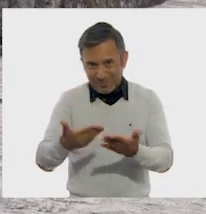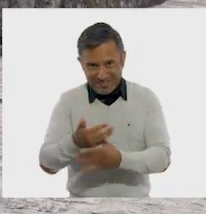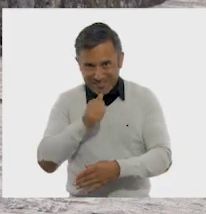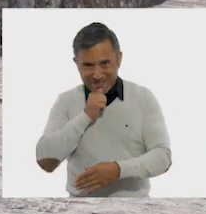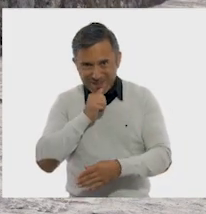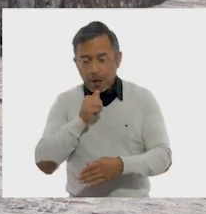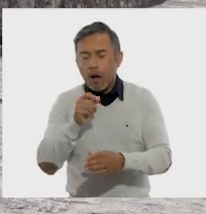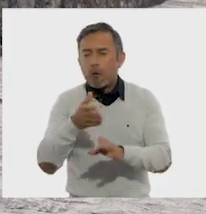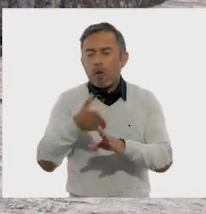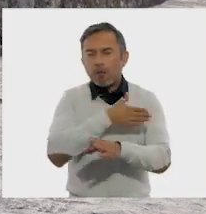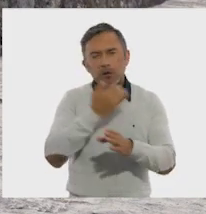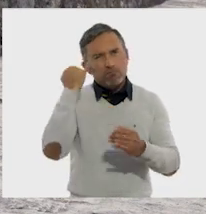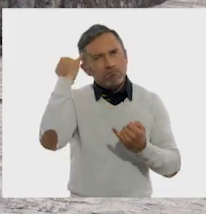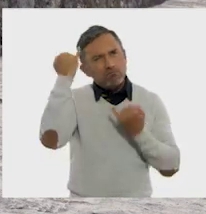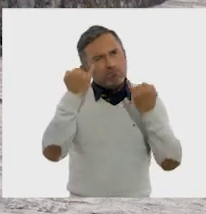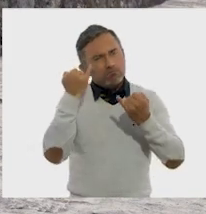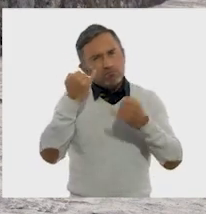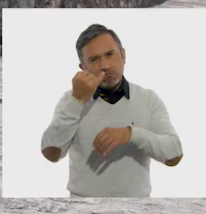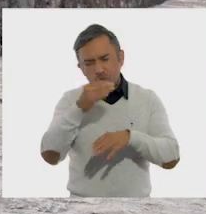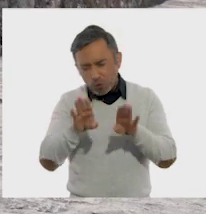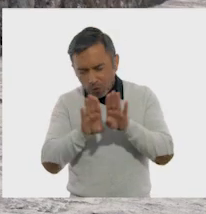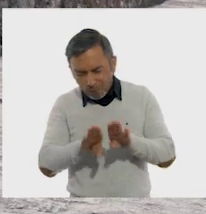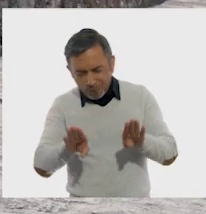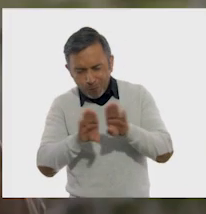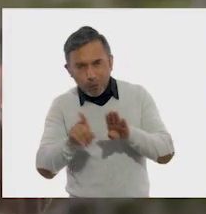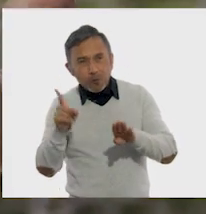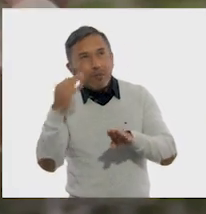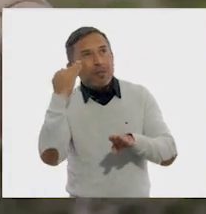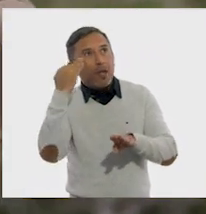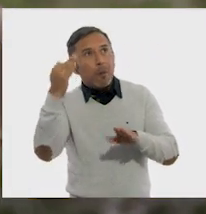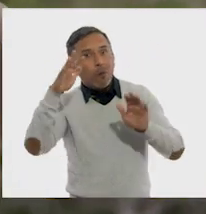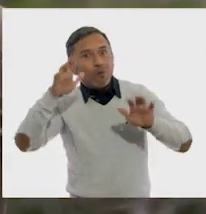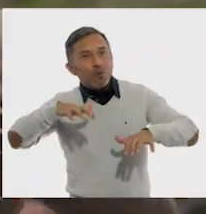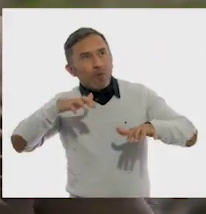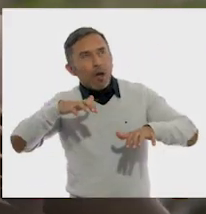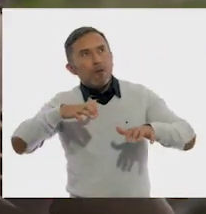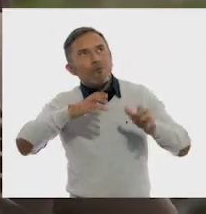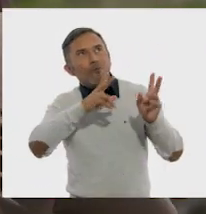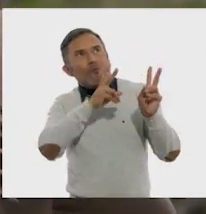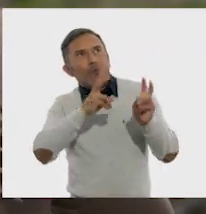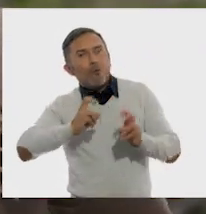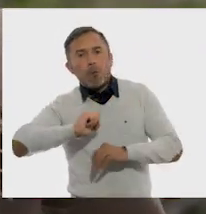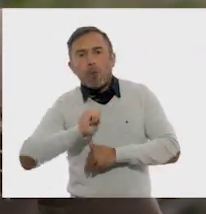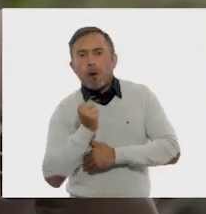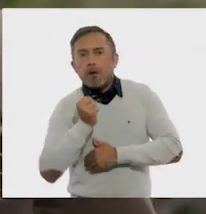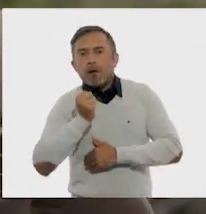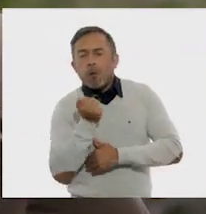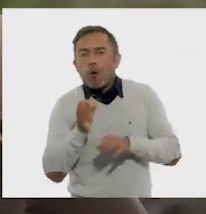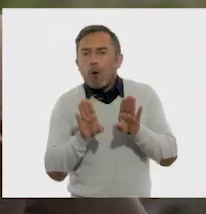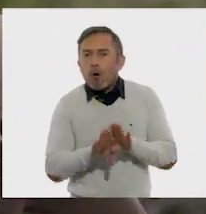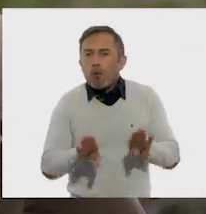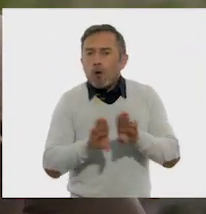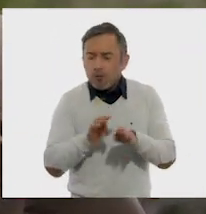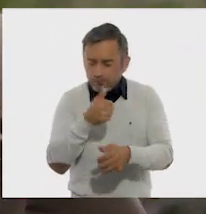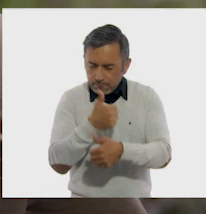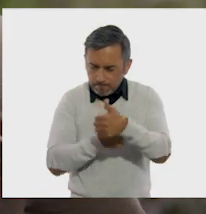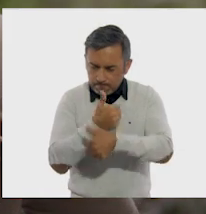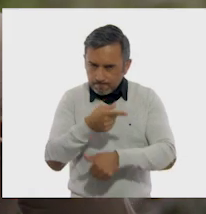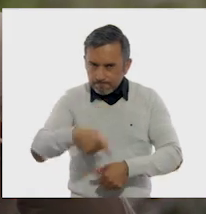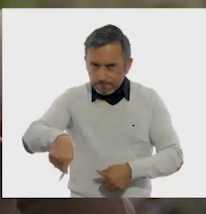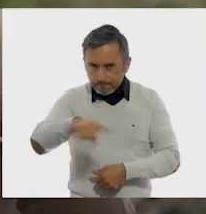captar el agua de la época de lluvia. Hoy en día esta selva depende de